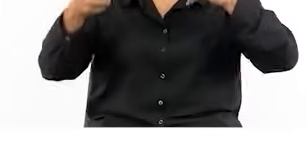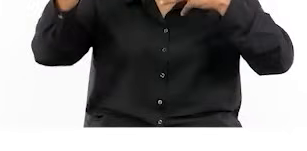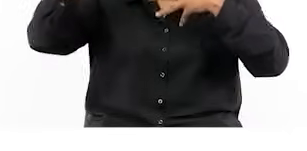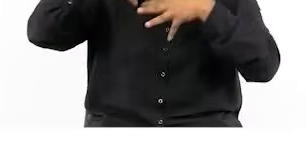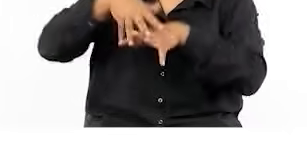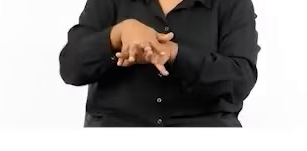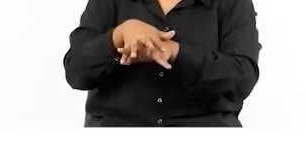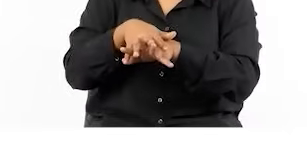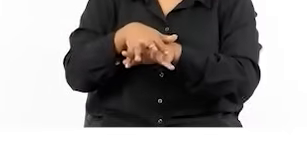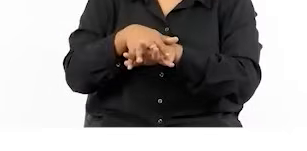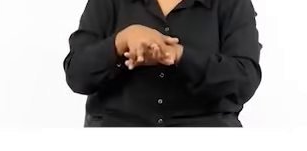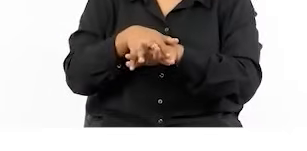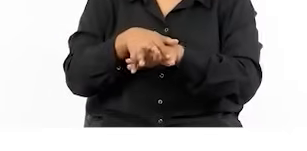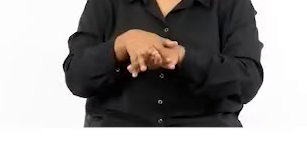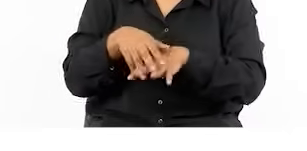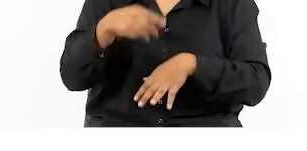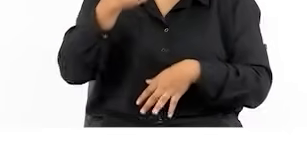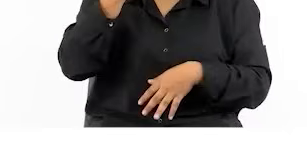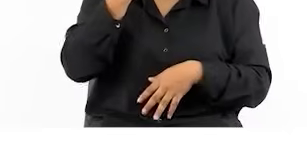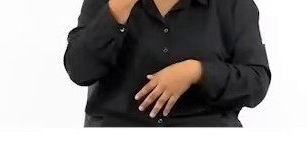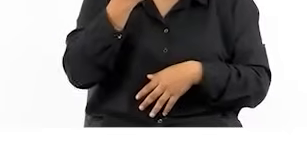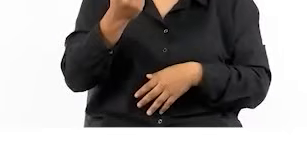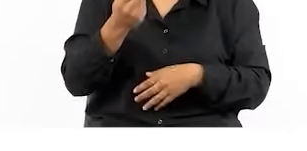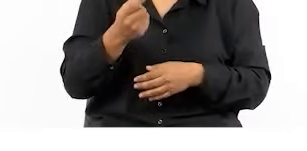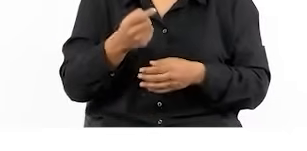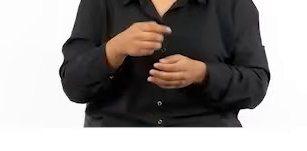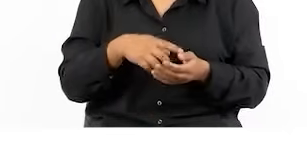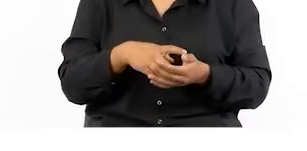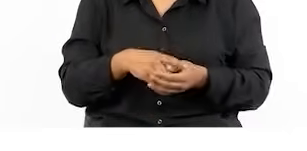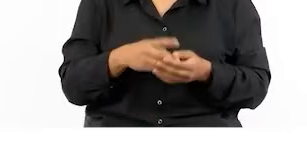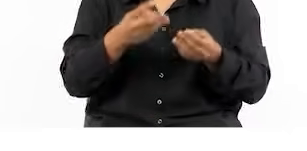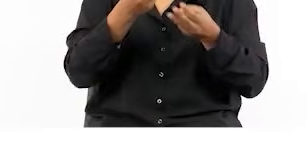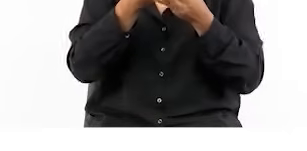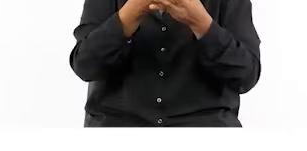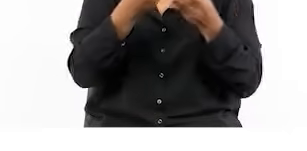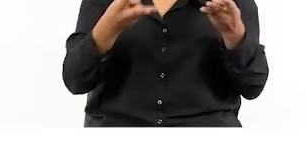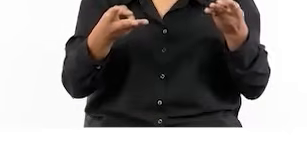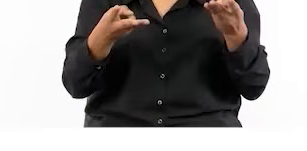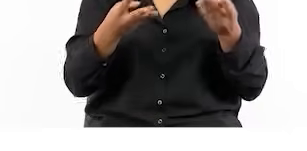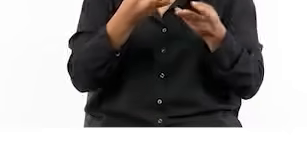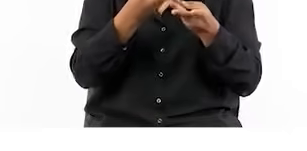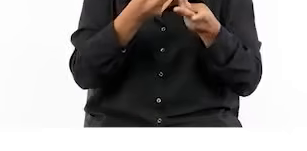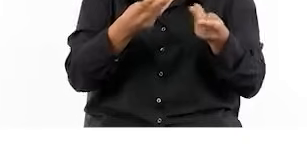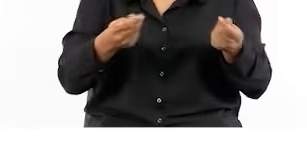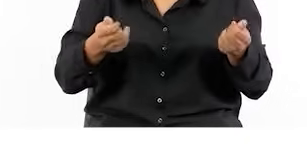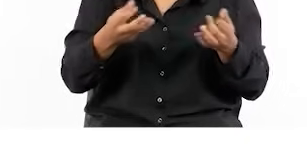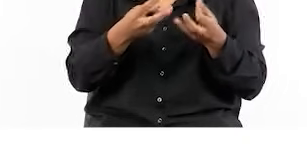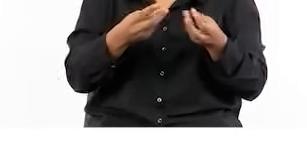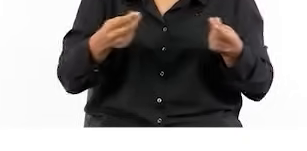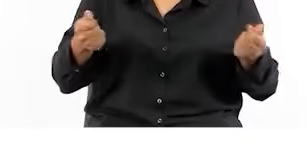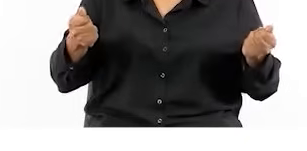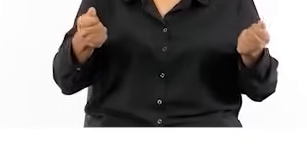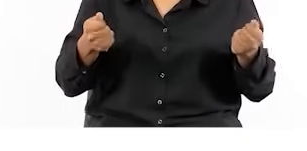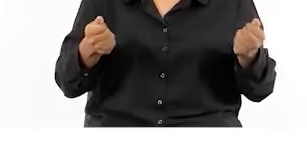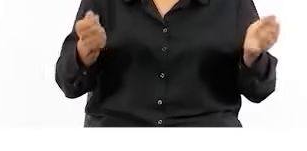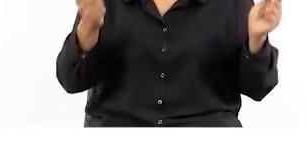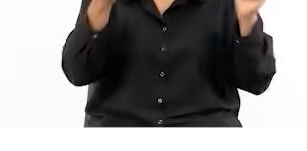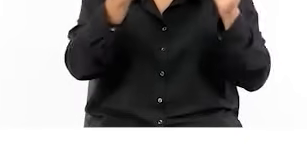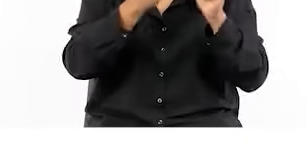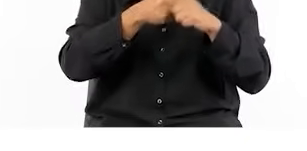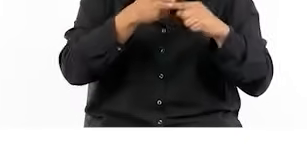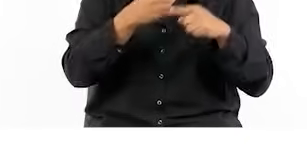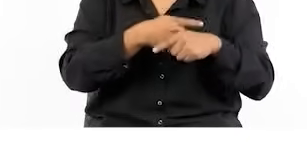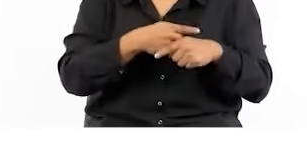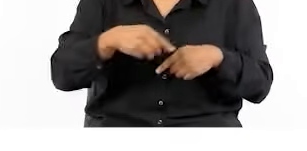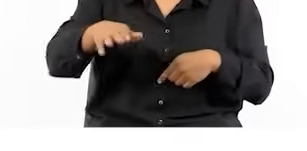biológicos, físicos y químicos, que ejercen una notable influencia en la descomposición de los materiales originales